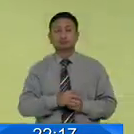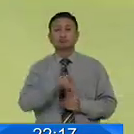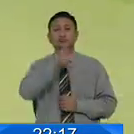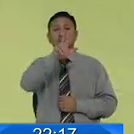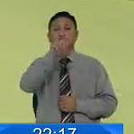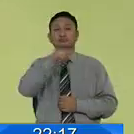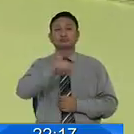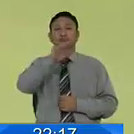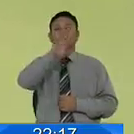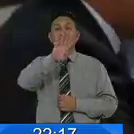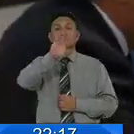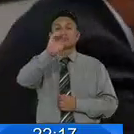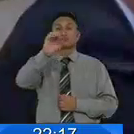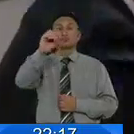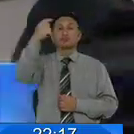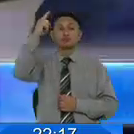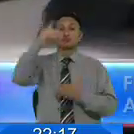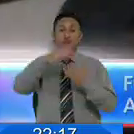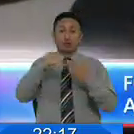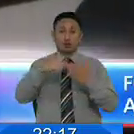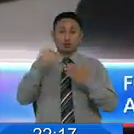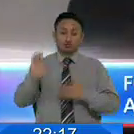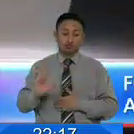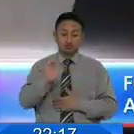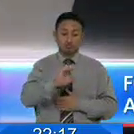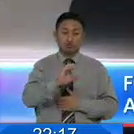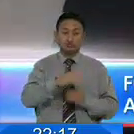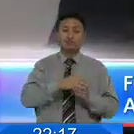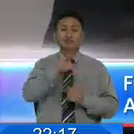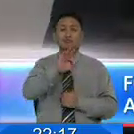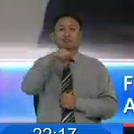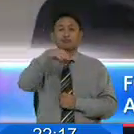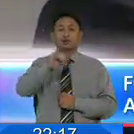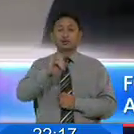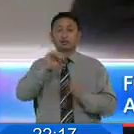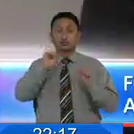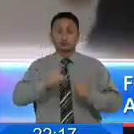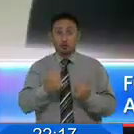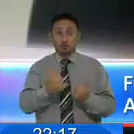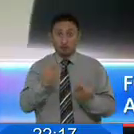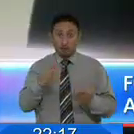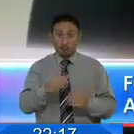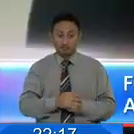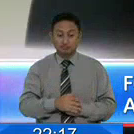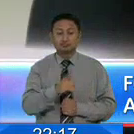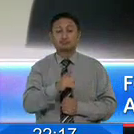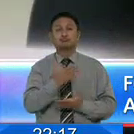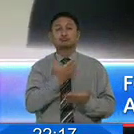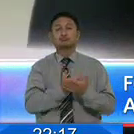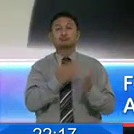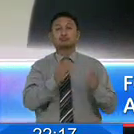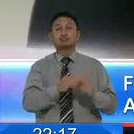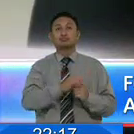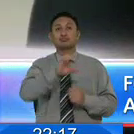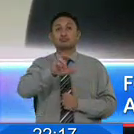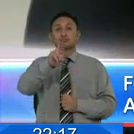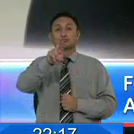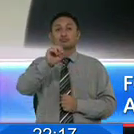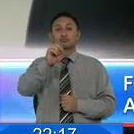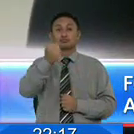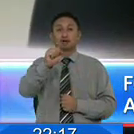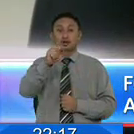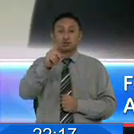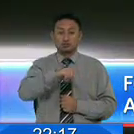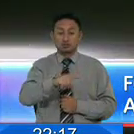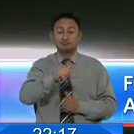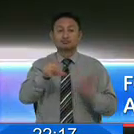3.400 millones de dólares por parte del Fondo Monetario Internacional ahora puede ser una realidad, según el economista Ramiro Crespo, esto debido a la aprobación de la